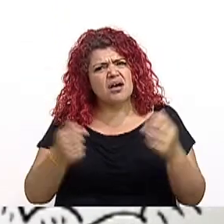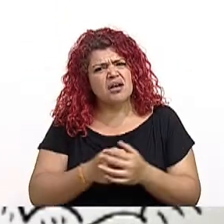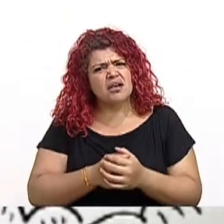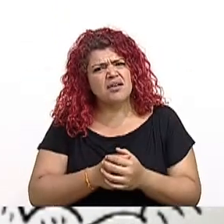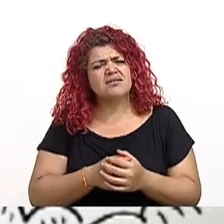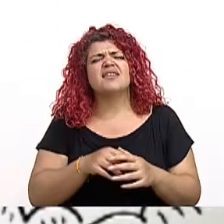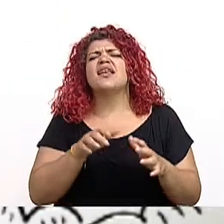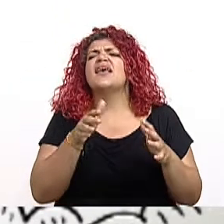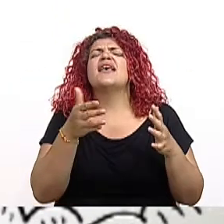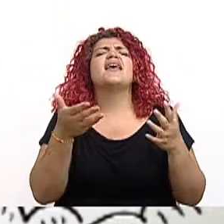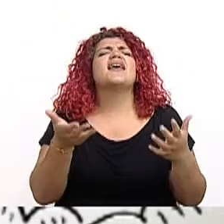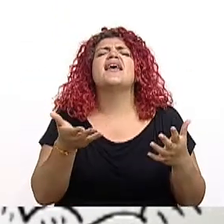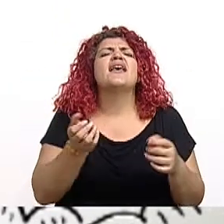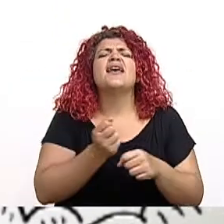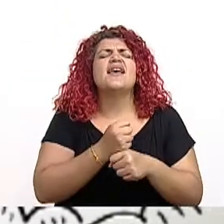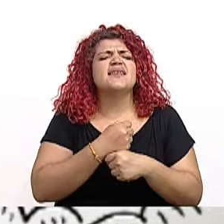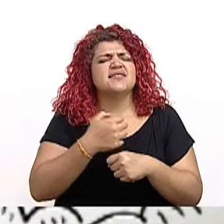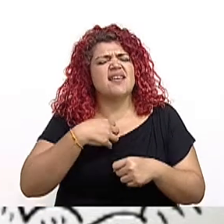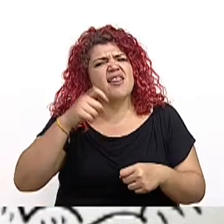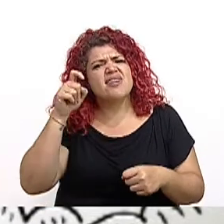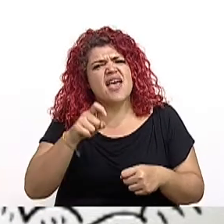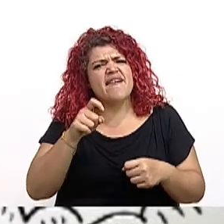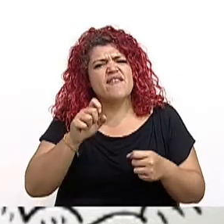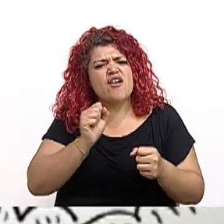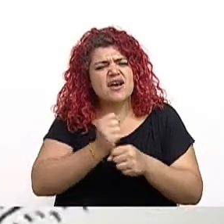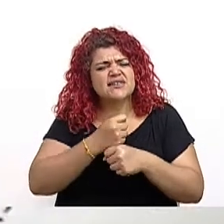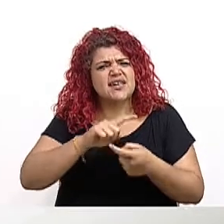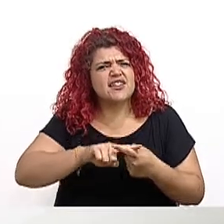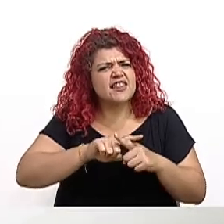es exactamente lo que debemos hacer de forma diferente?